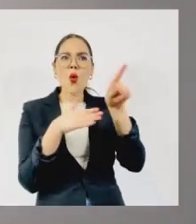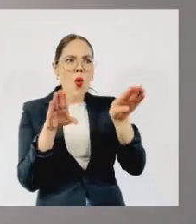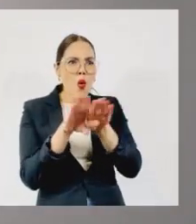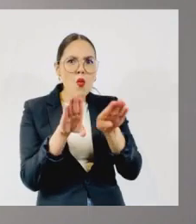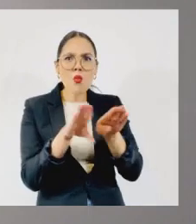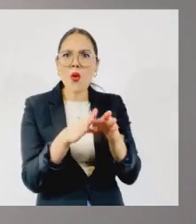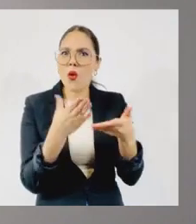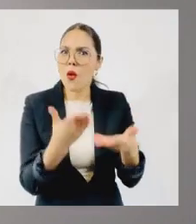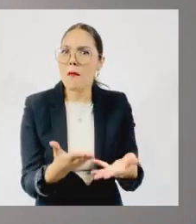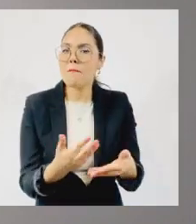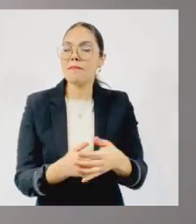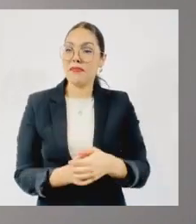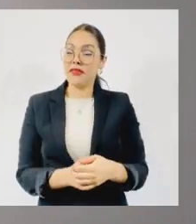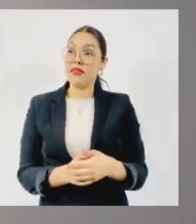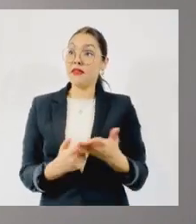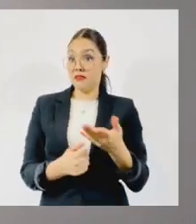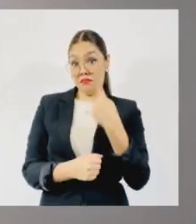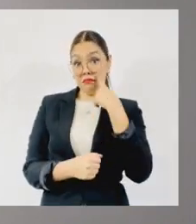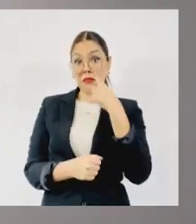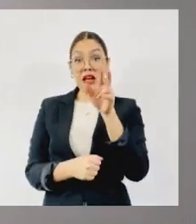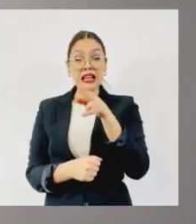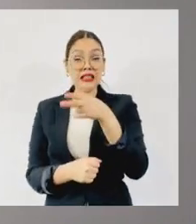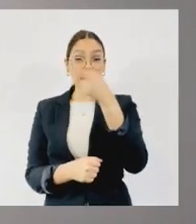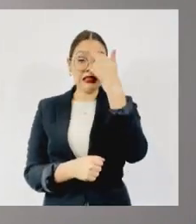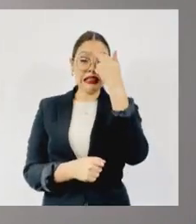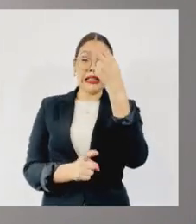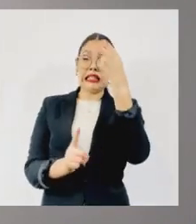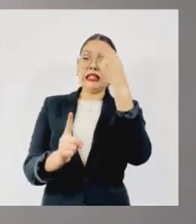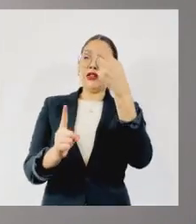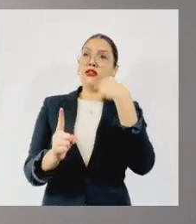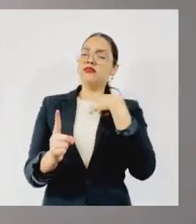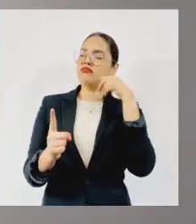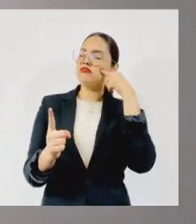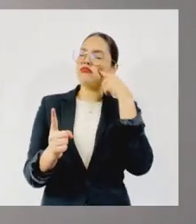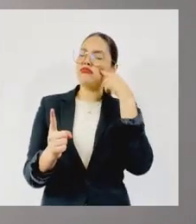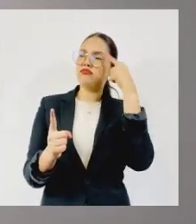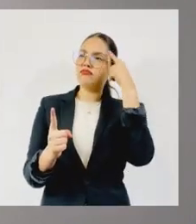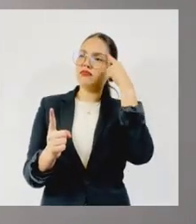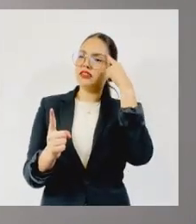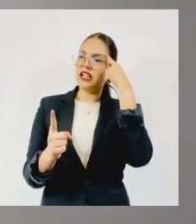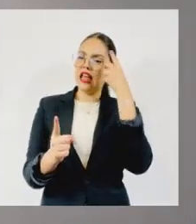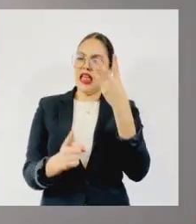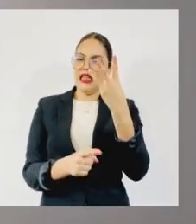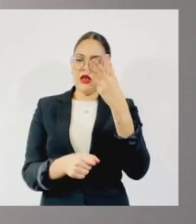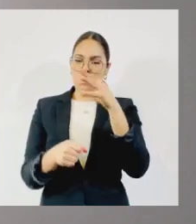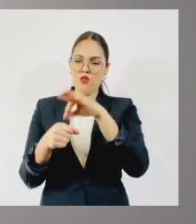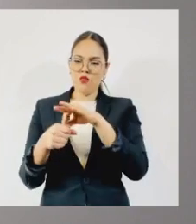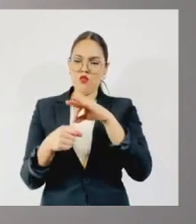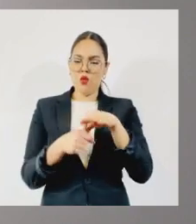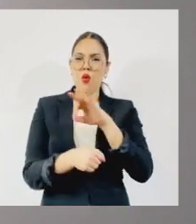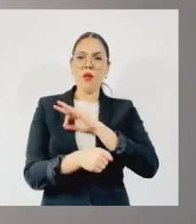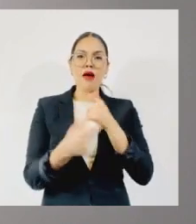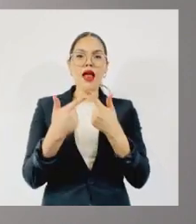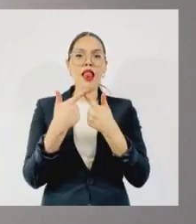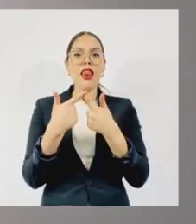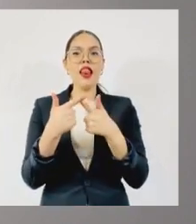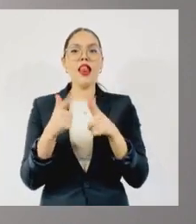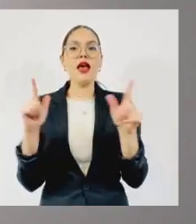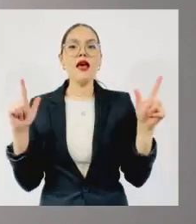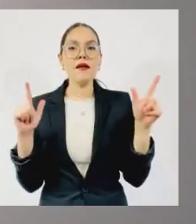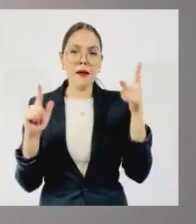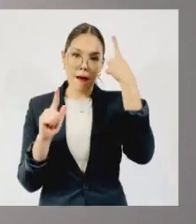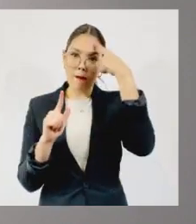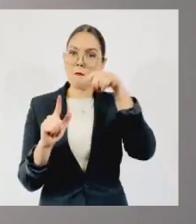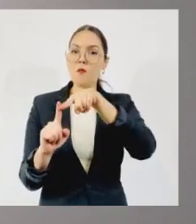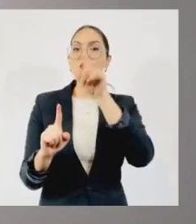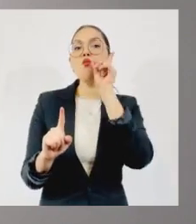Fíjense ustedes que entonces vi que yo tenía 3 votos por la libertad de Cassés,